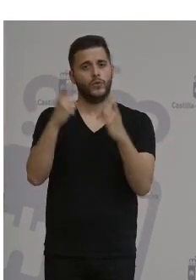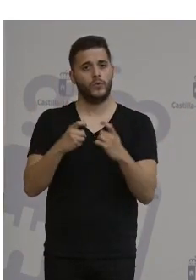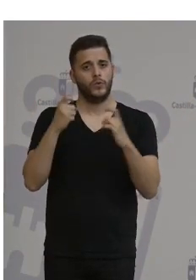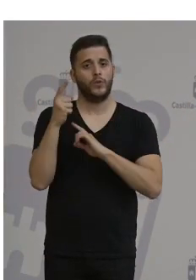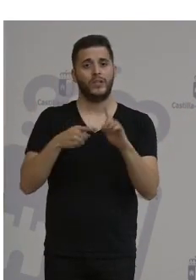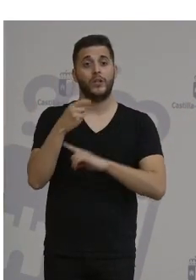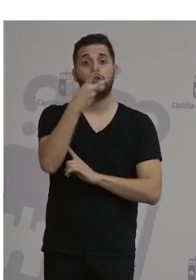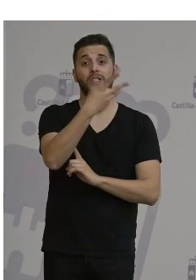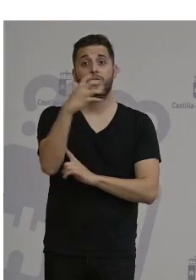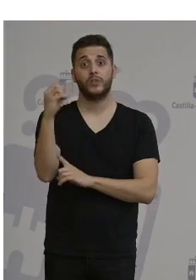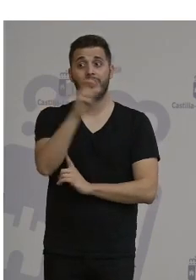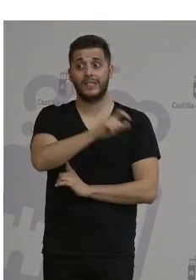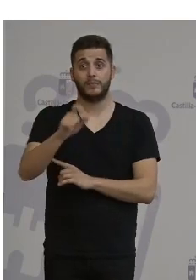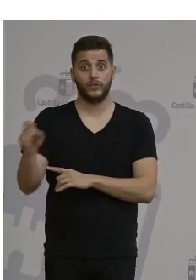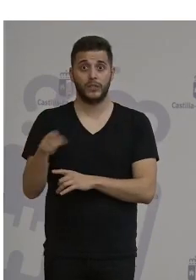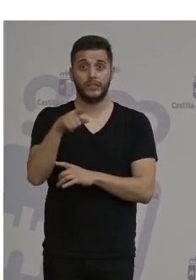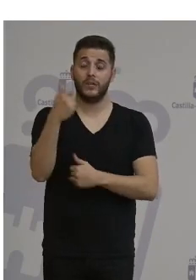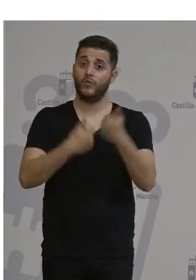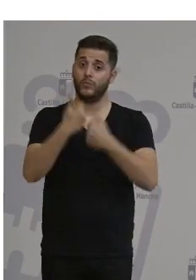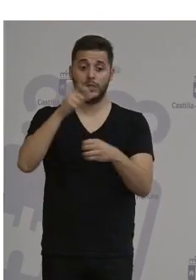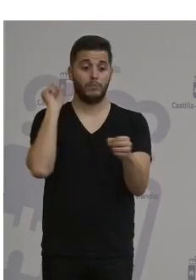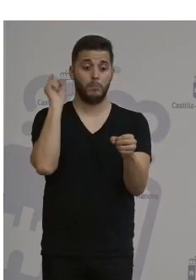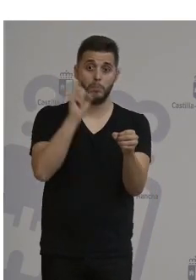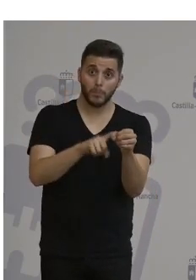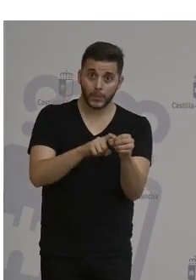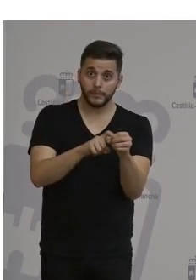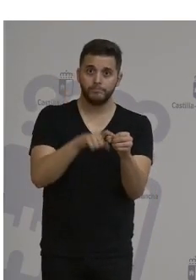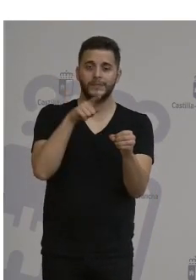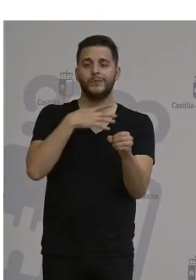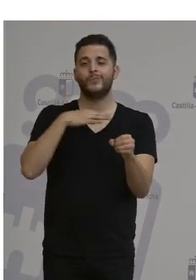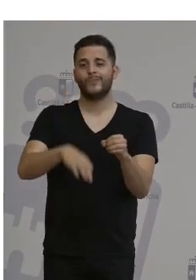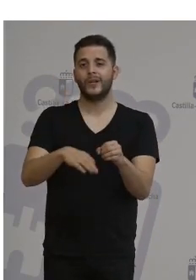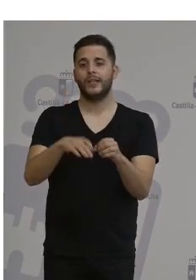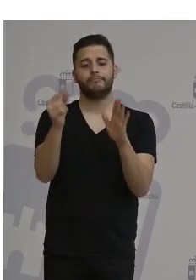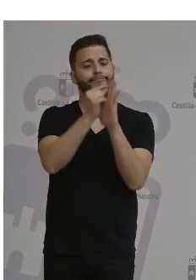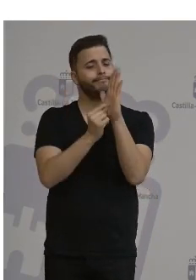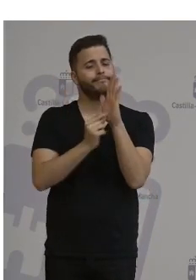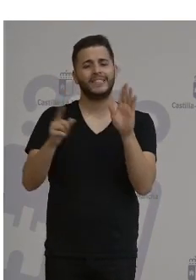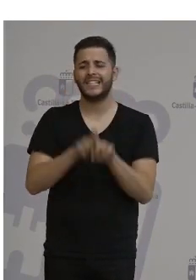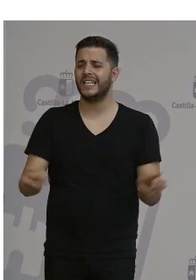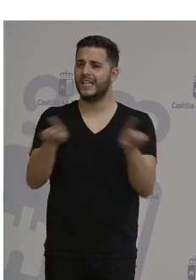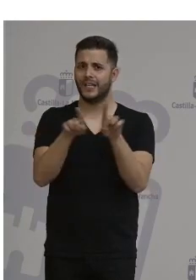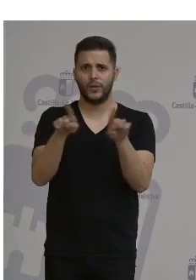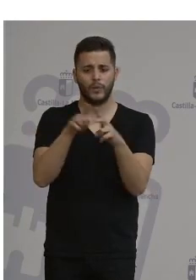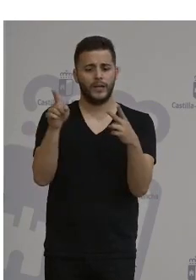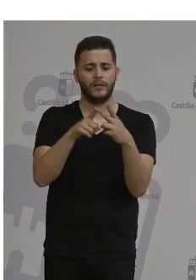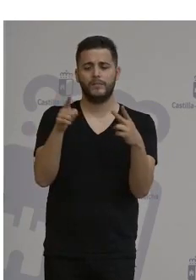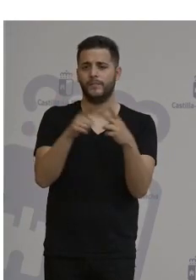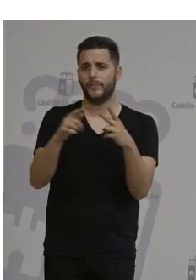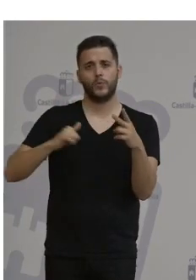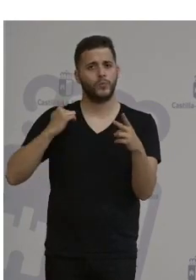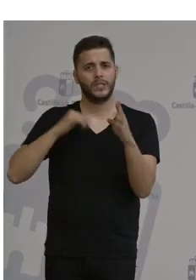personas aspirantes que se presentaron a la oposición pudieran acceder a las pruebas en igualdad de condiciones, en igualdad de oportunidades.